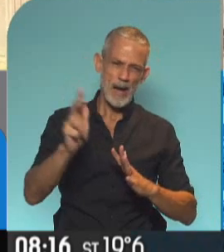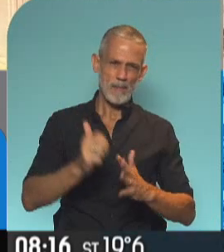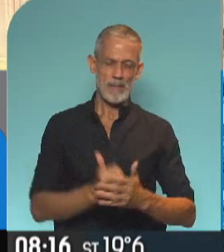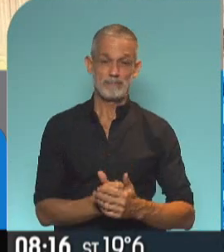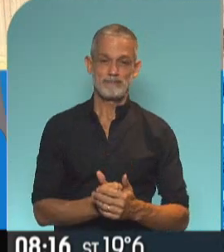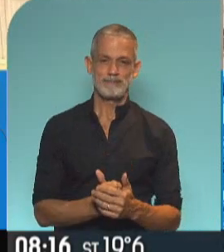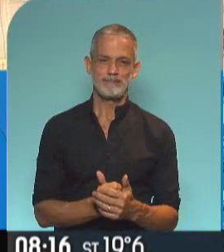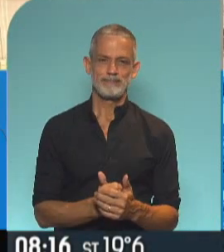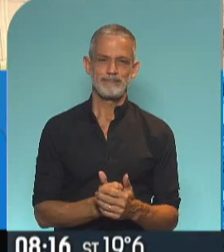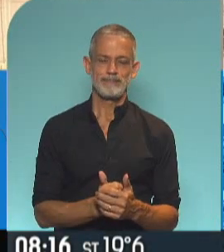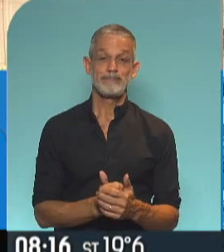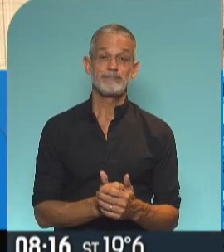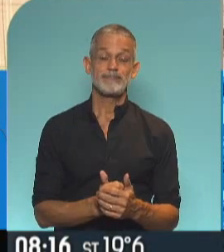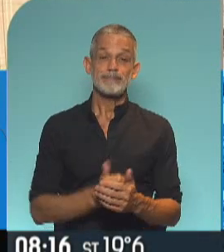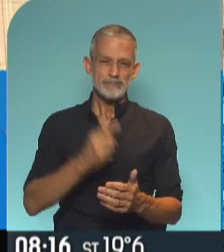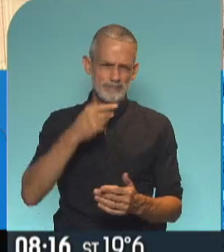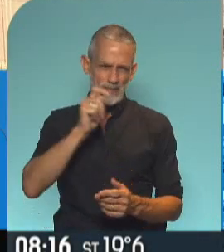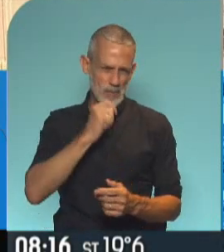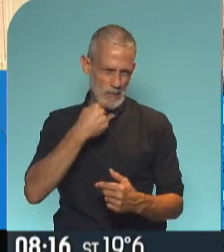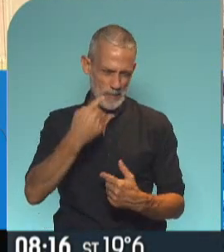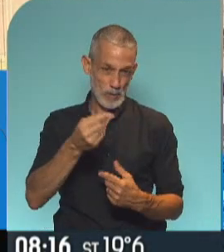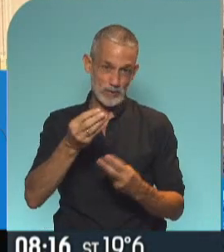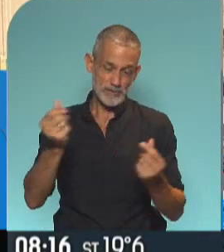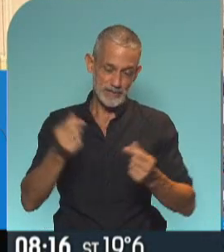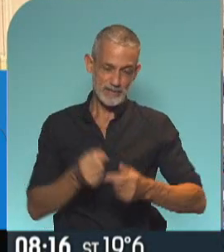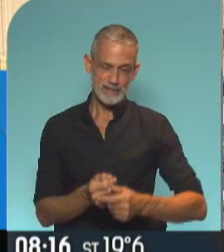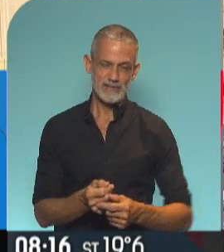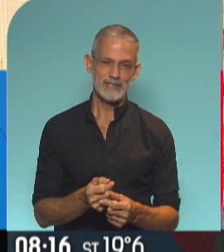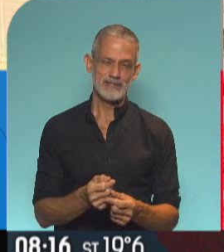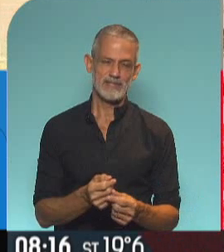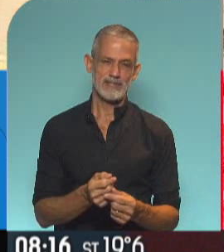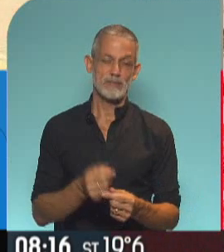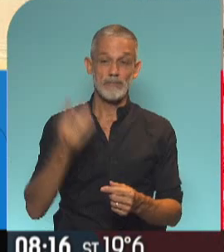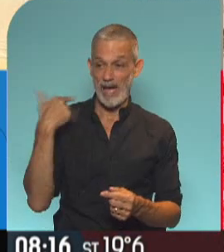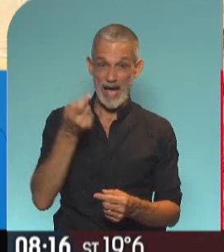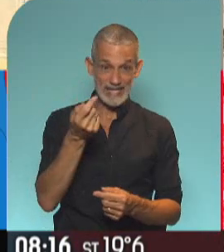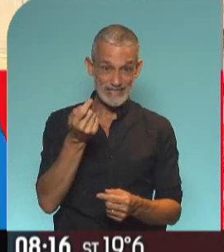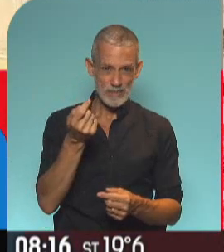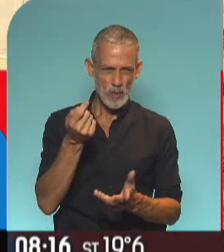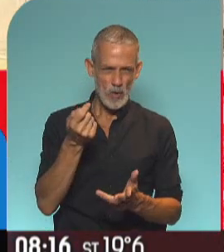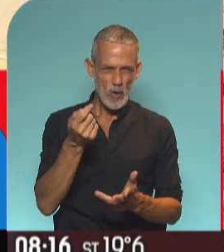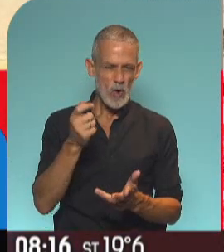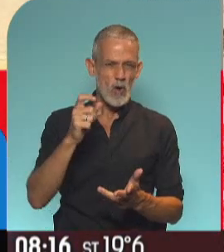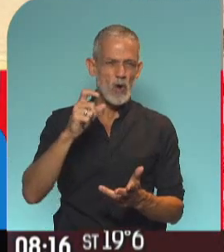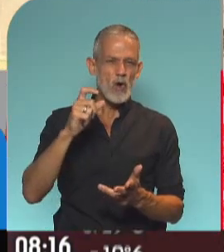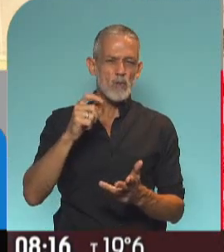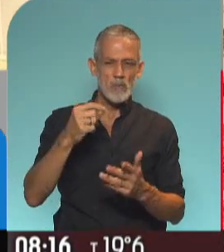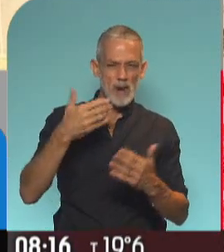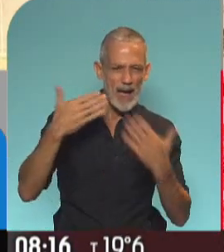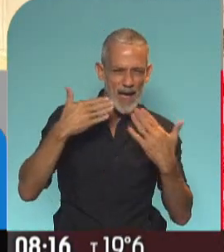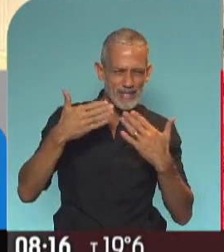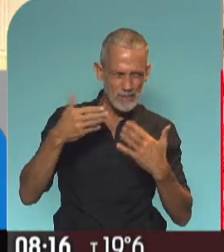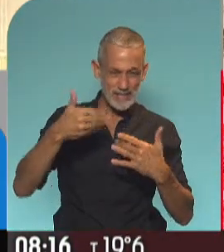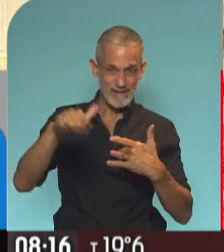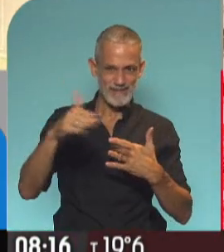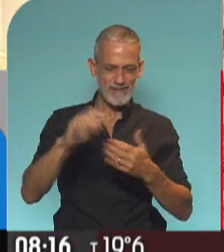algunos... Sí. Para finalizar, no quería dejar de mencionar, hace poco tiempo Nelson Castro le hizo una entrevista que va a ser publicada